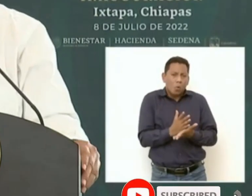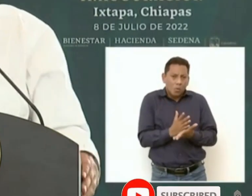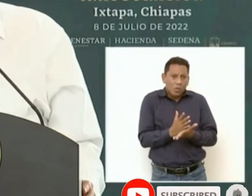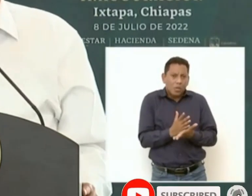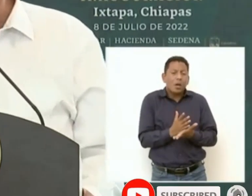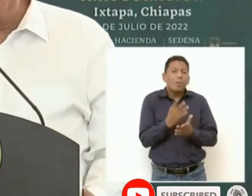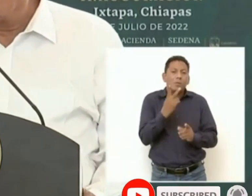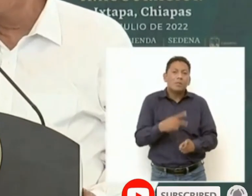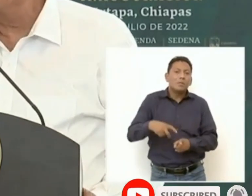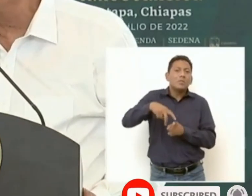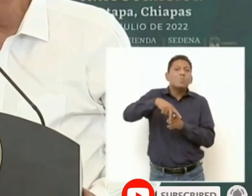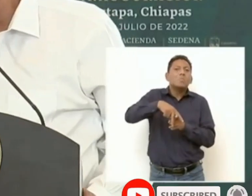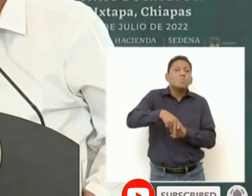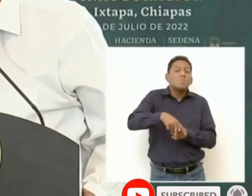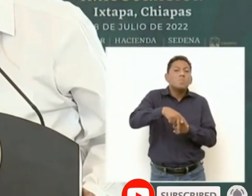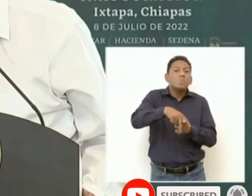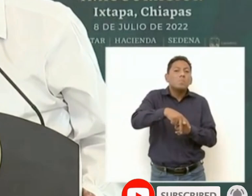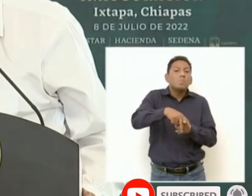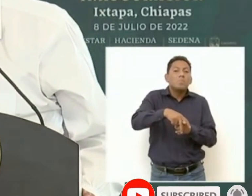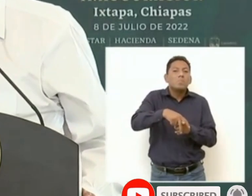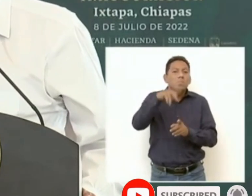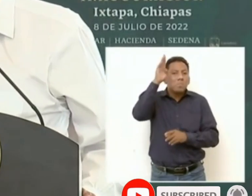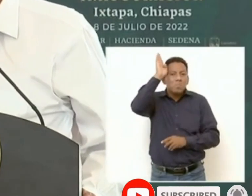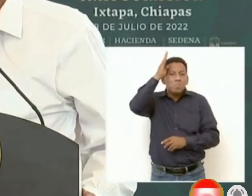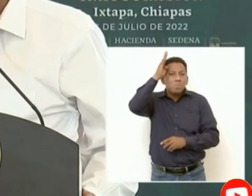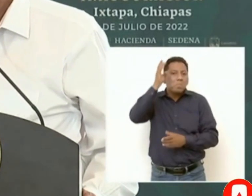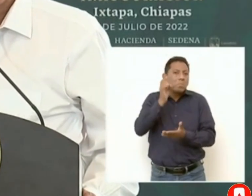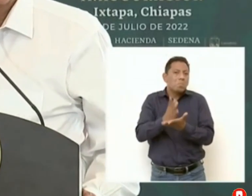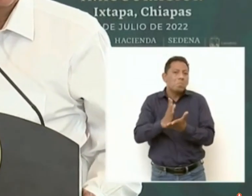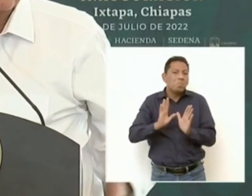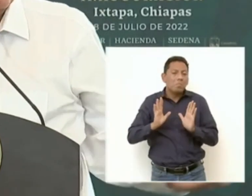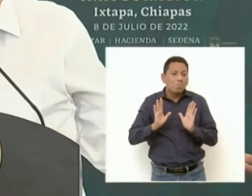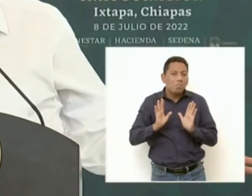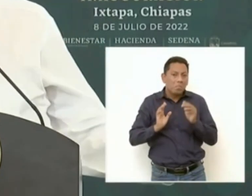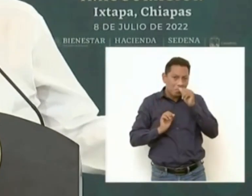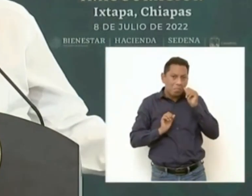he montado mula.